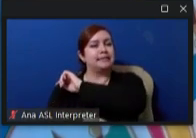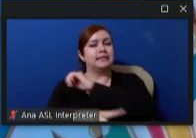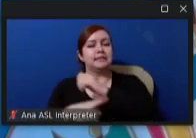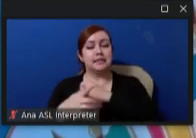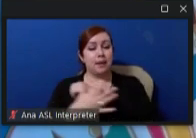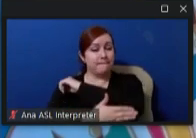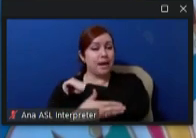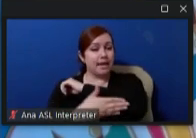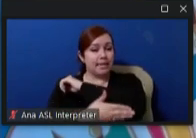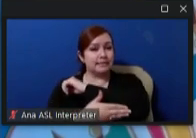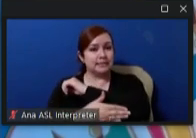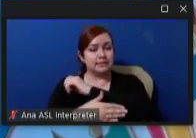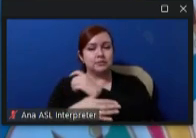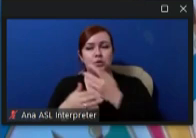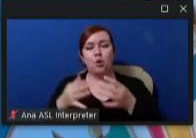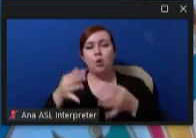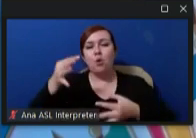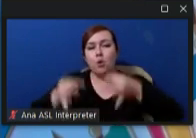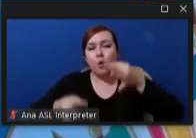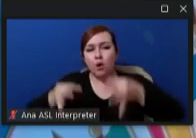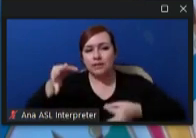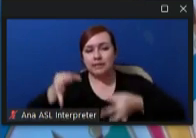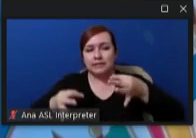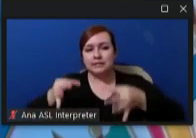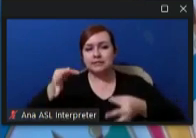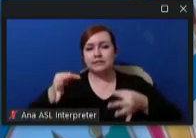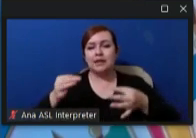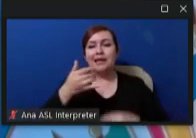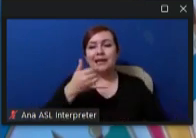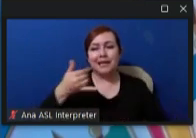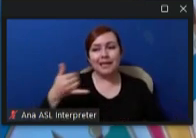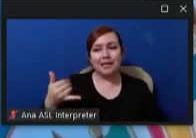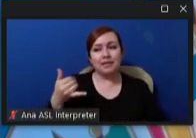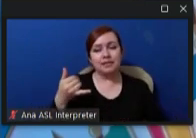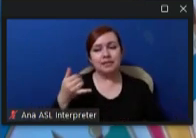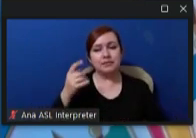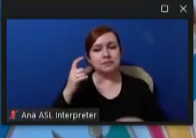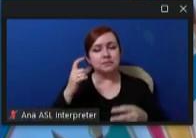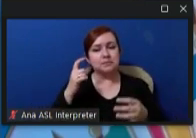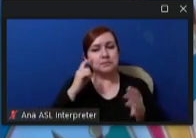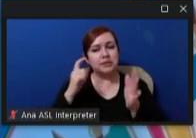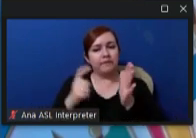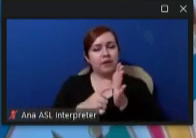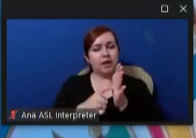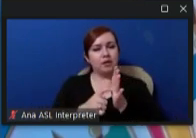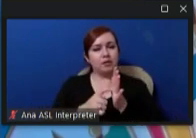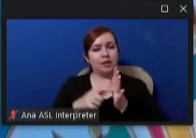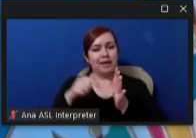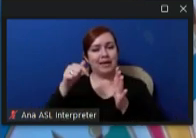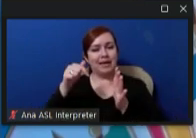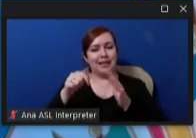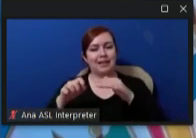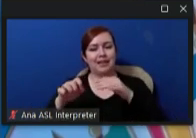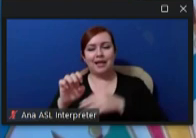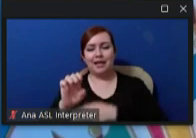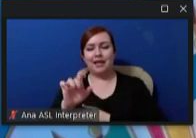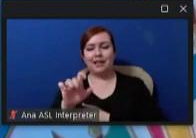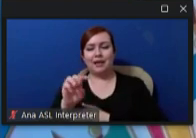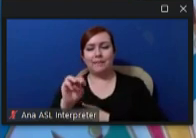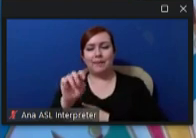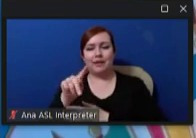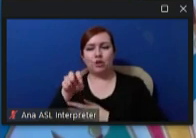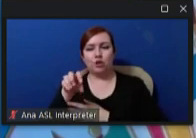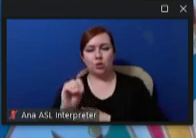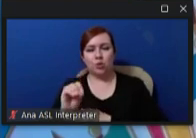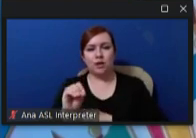de cortes de constitucionalidad y se ve cómo ya este elemento que nos planteaban la representante de las